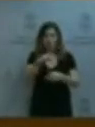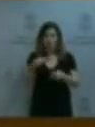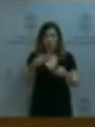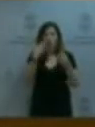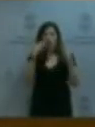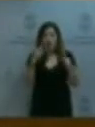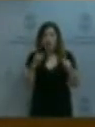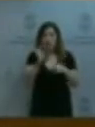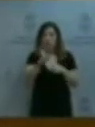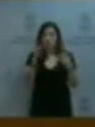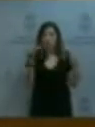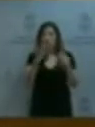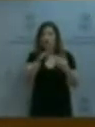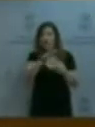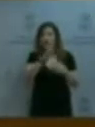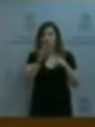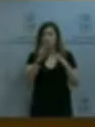527,4.